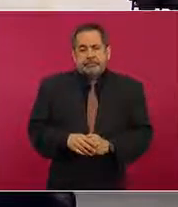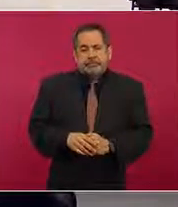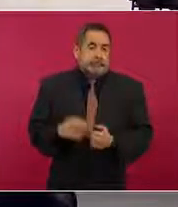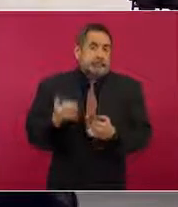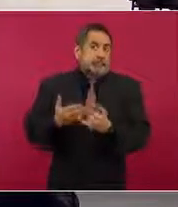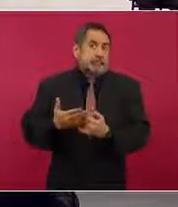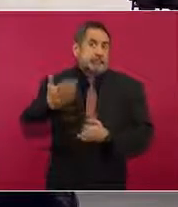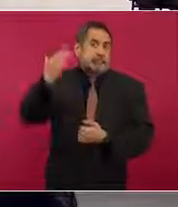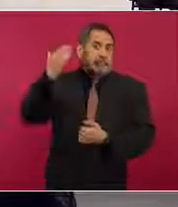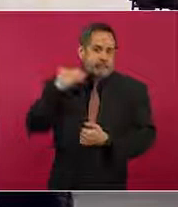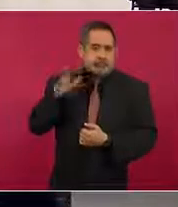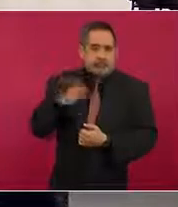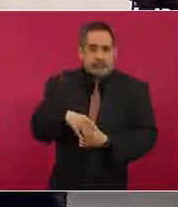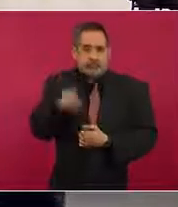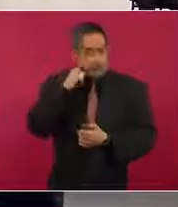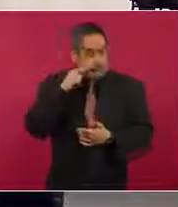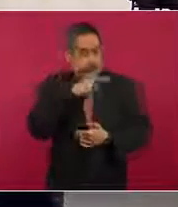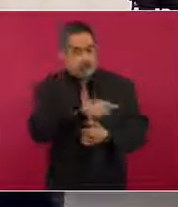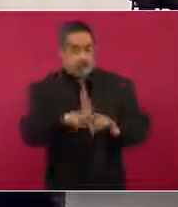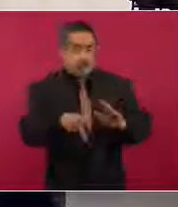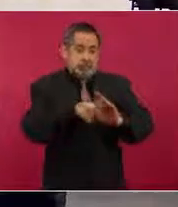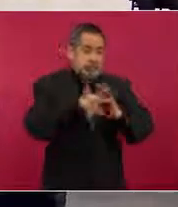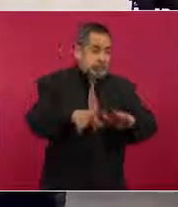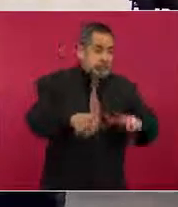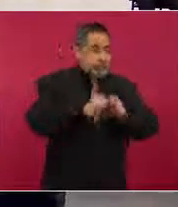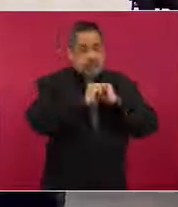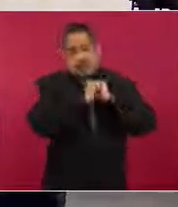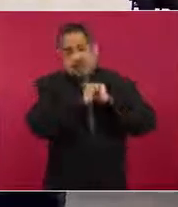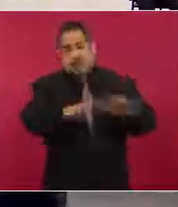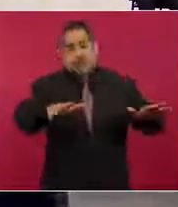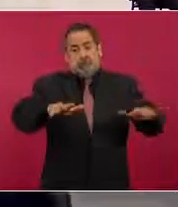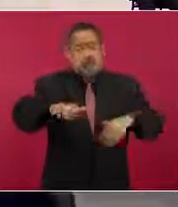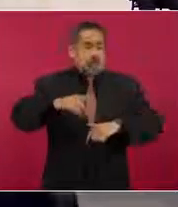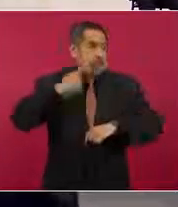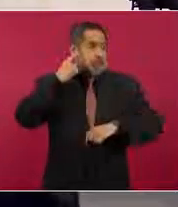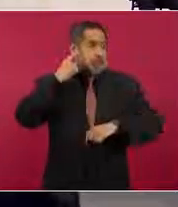antes, pero miren, 8 columnas.